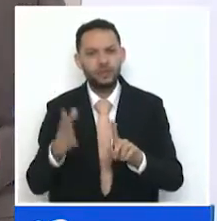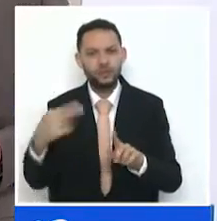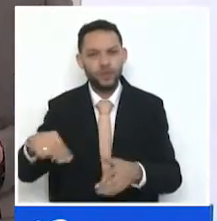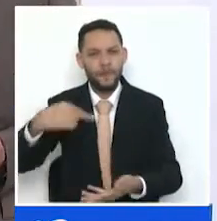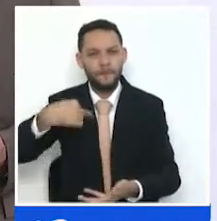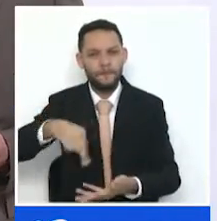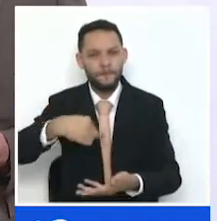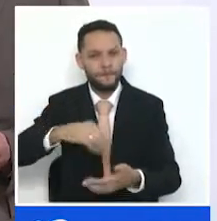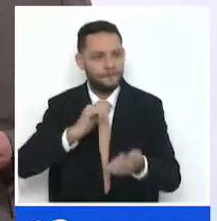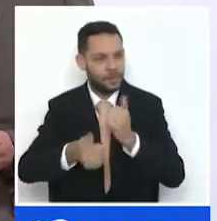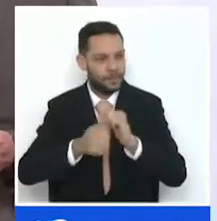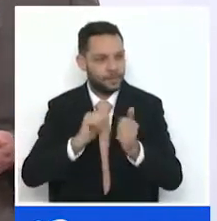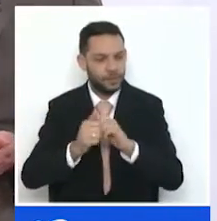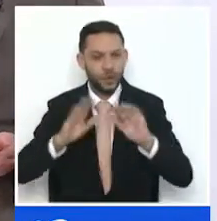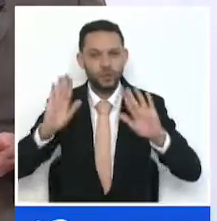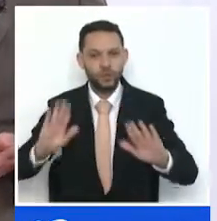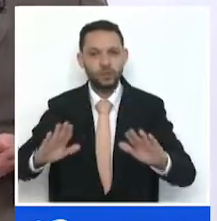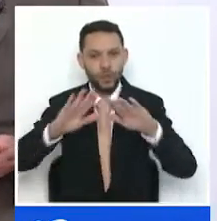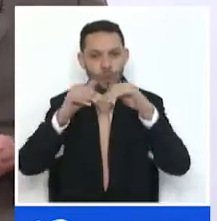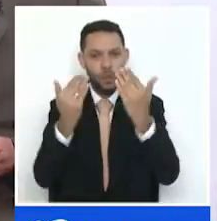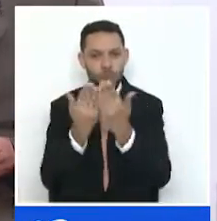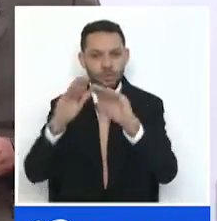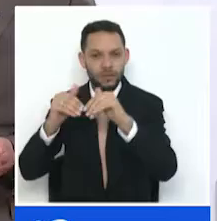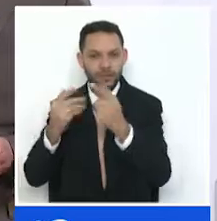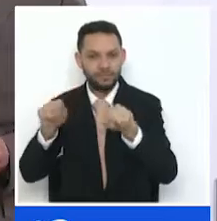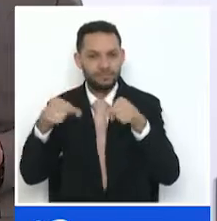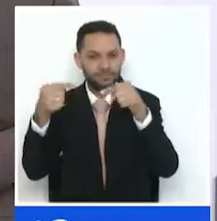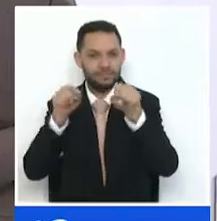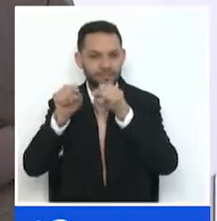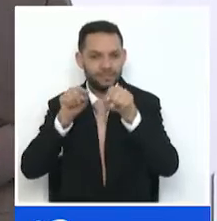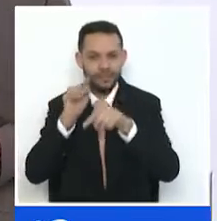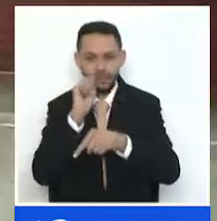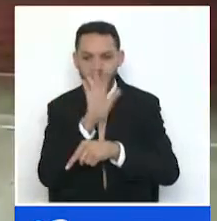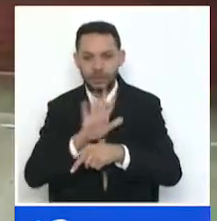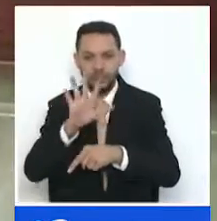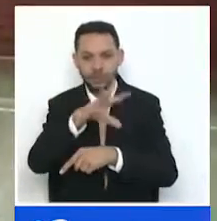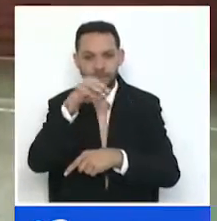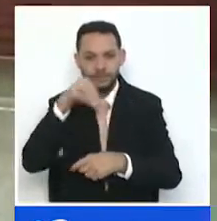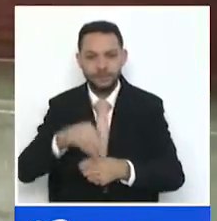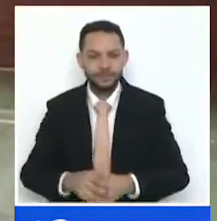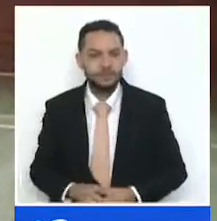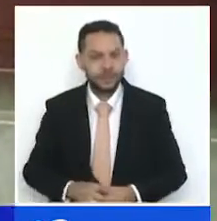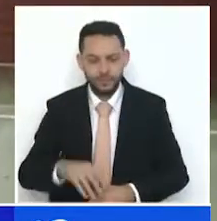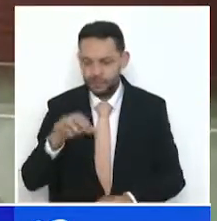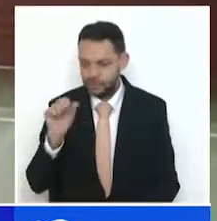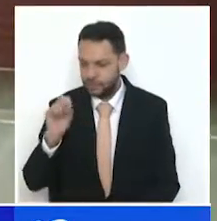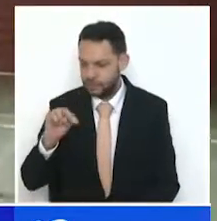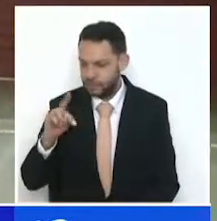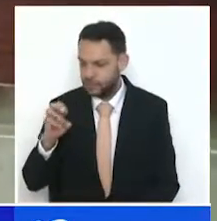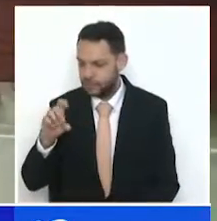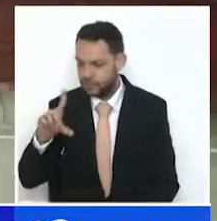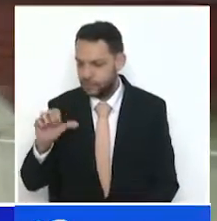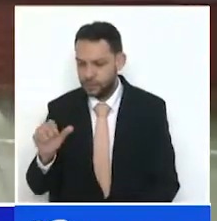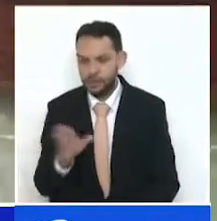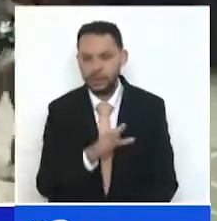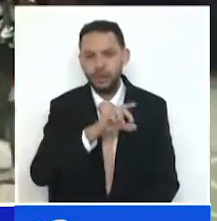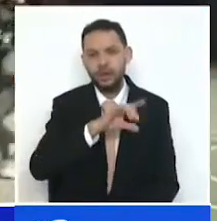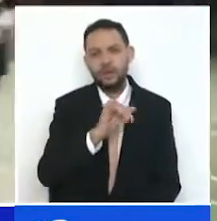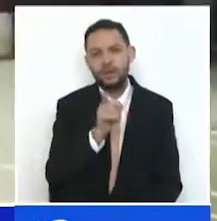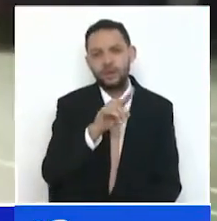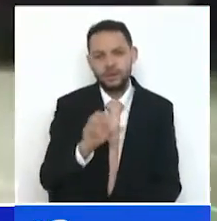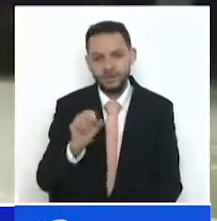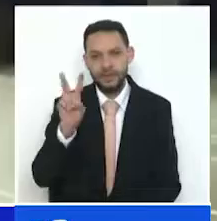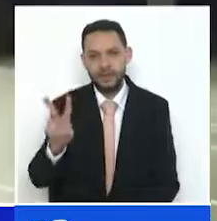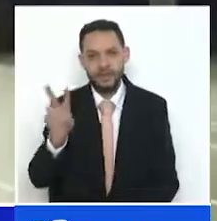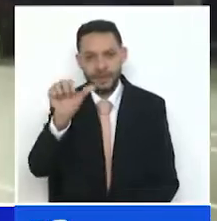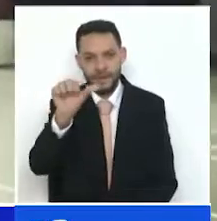en desarrollo de los Juegos Supérate Intercolegiados Etapa Nacional. Ángela María Rincón y Luisa Fernanda Ospina Balbuena fueron las quindianas